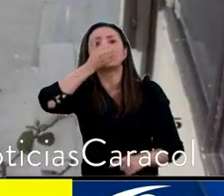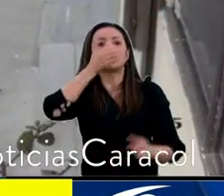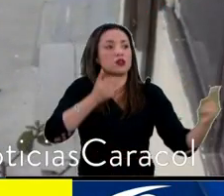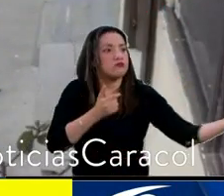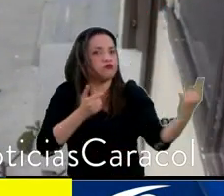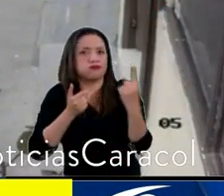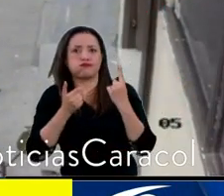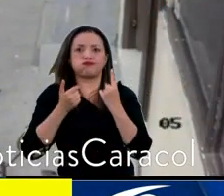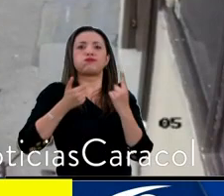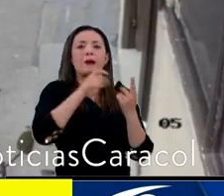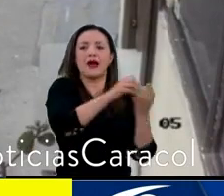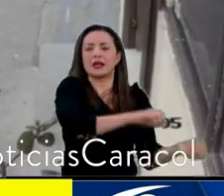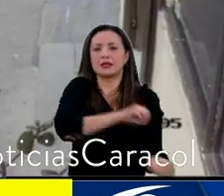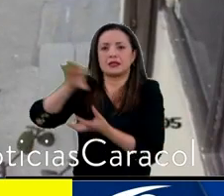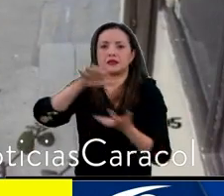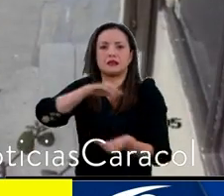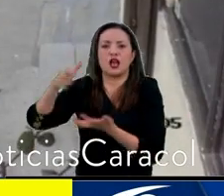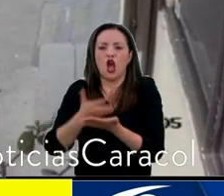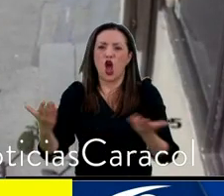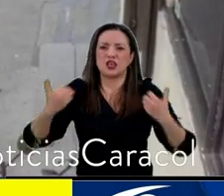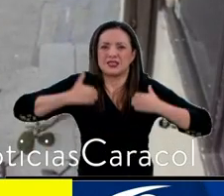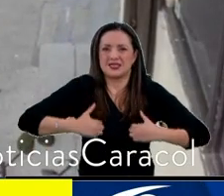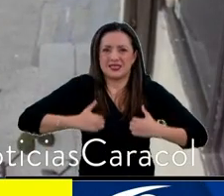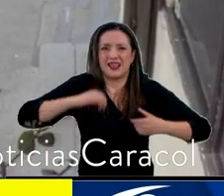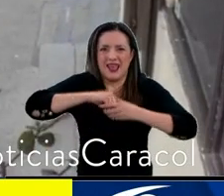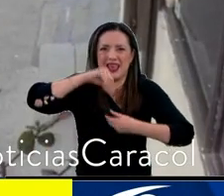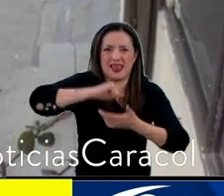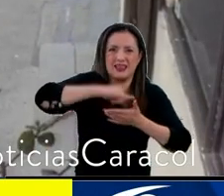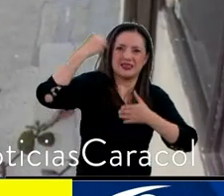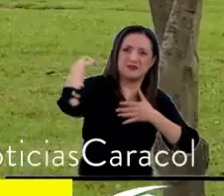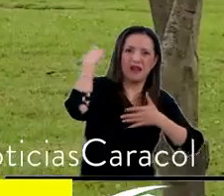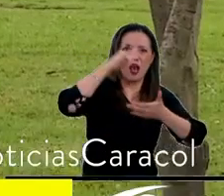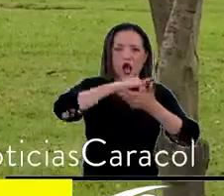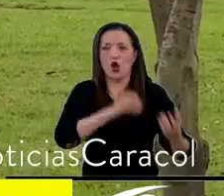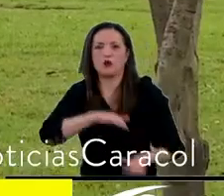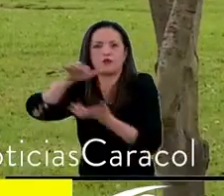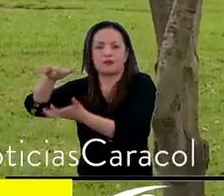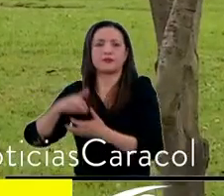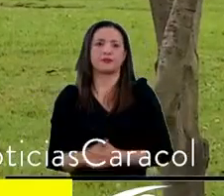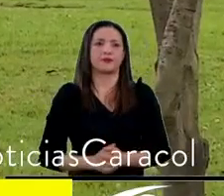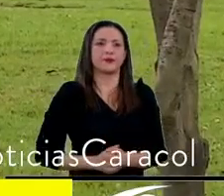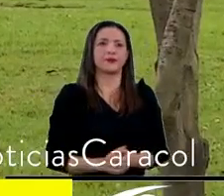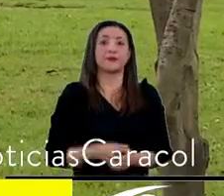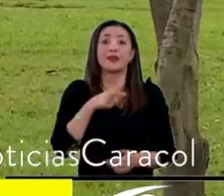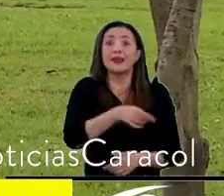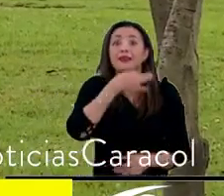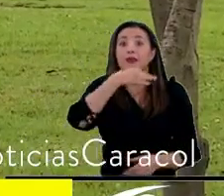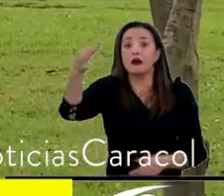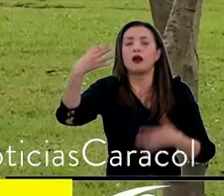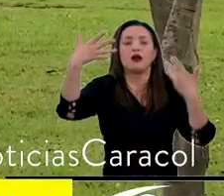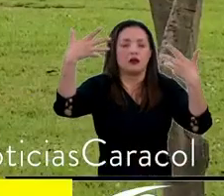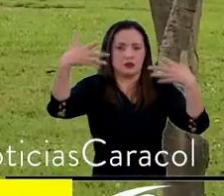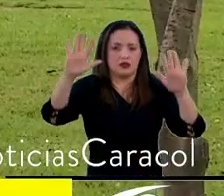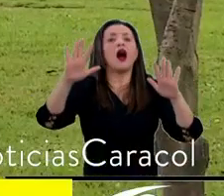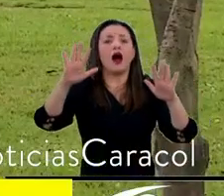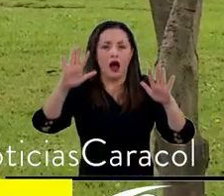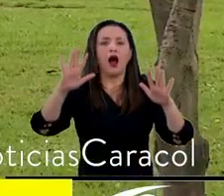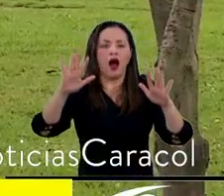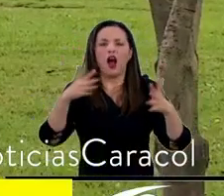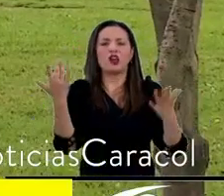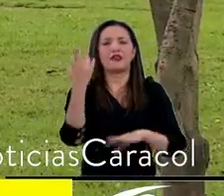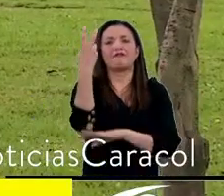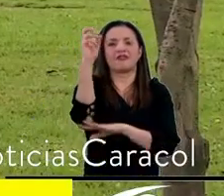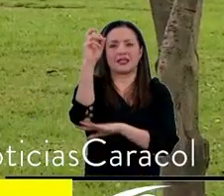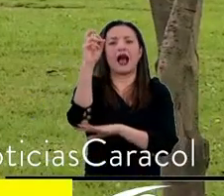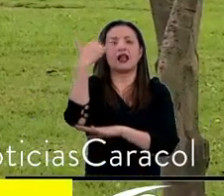la portería para entregar las cosas en la maleta, pues, que donde las había echado. La denuncia ya fue interpuesta ante la